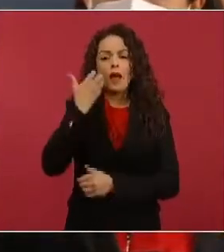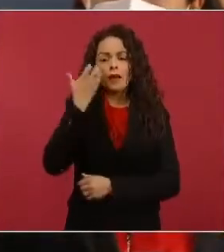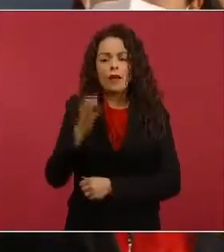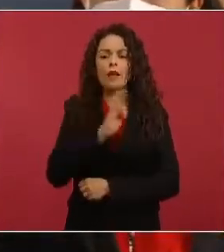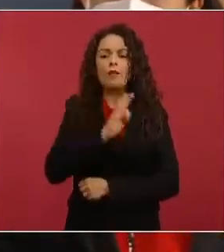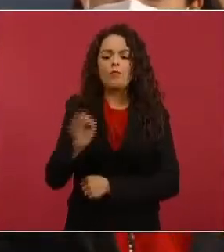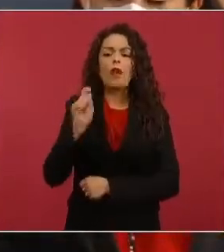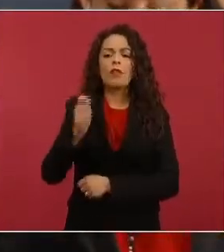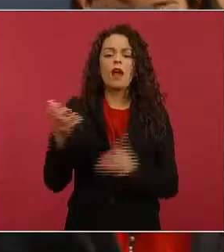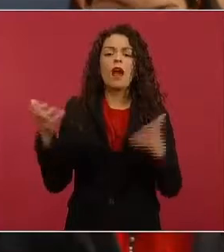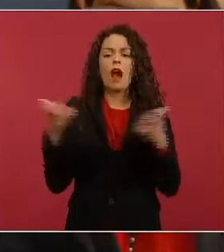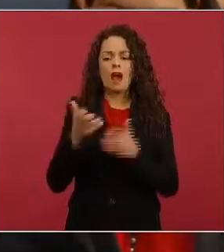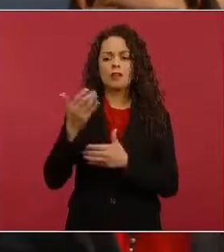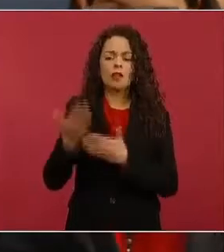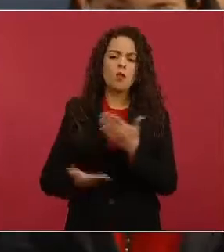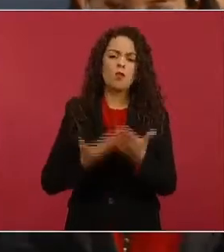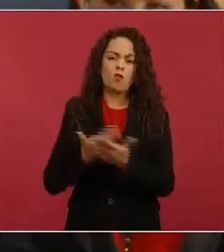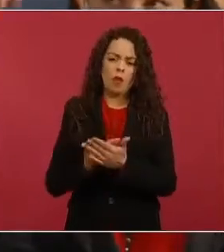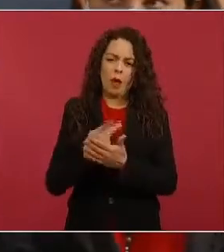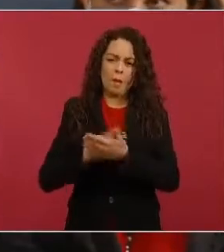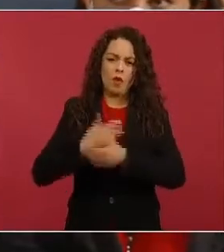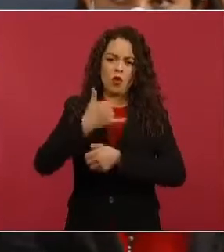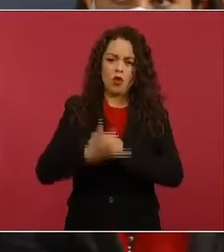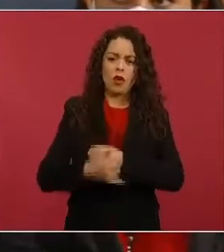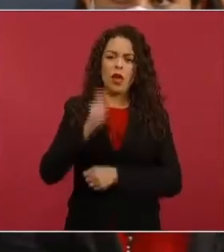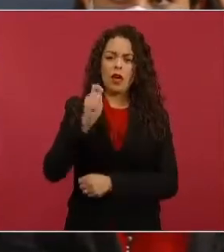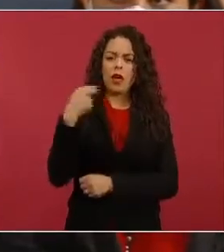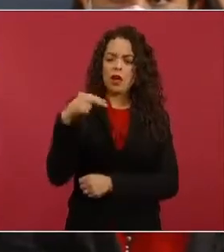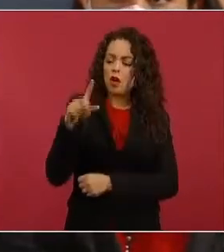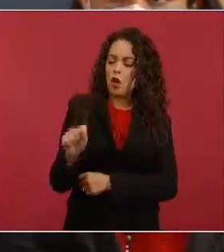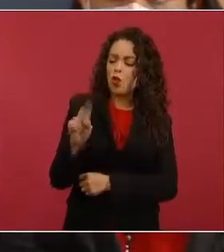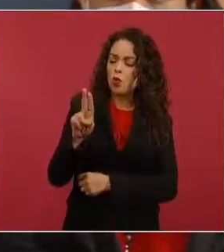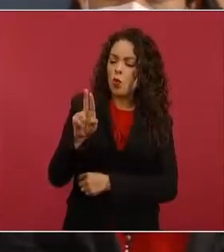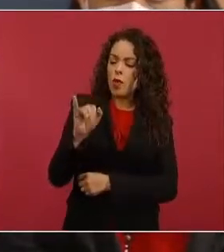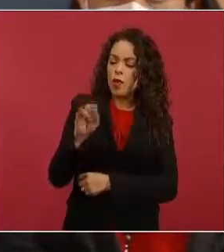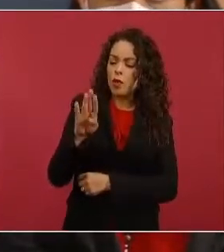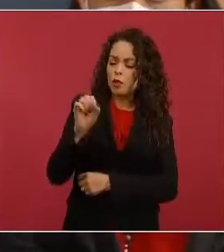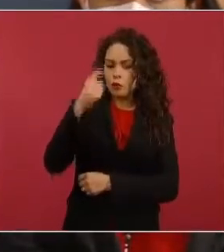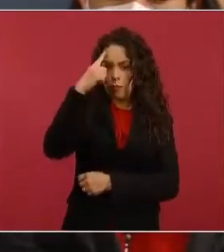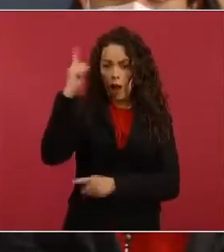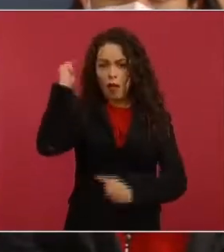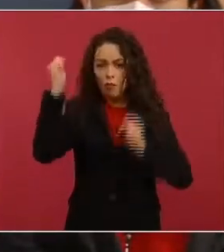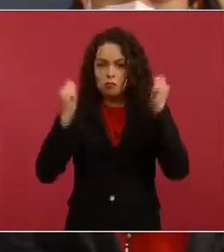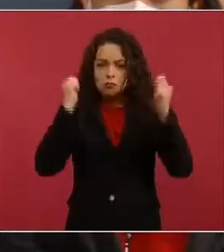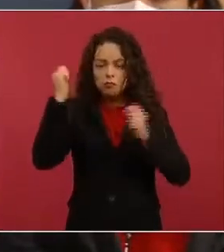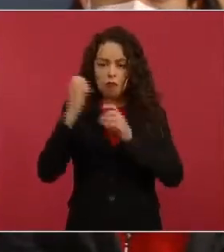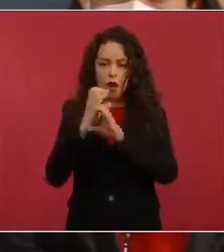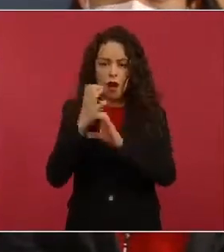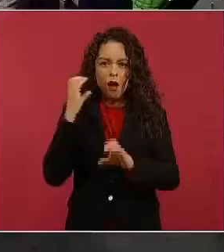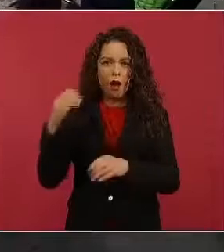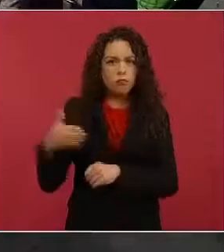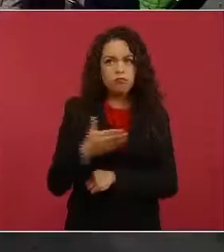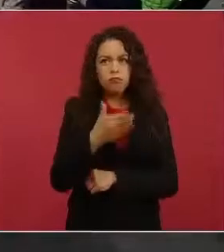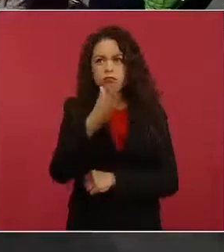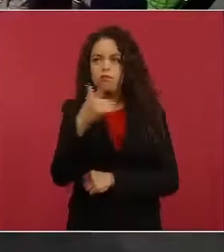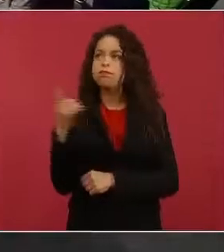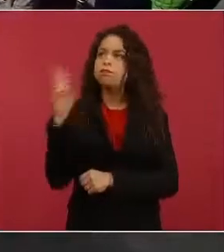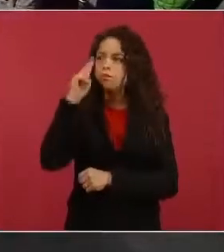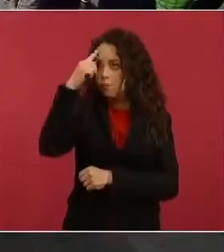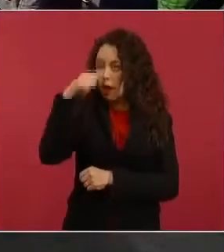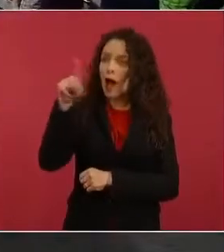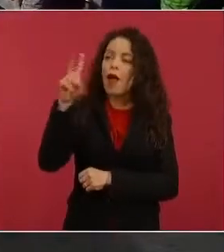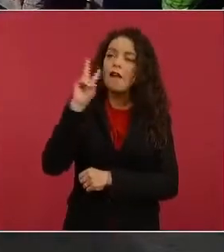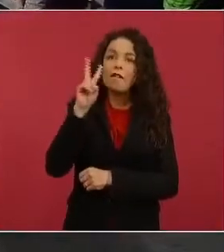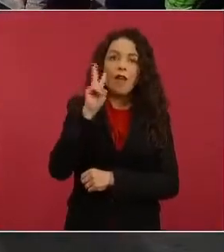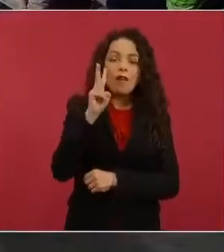turibús para que la gente que viene de Estados Unidos o de otros países puedan conocer, por ejemplo, la historia de lo que